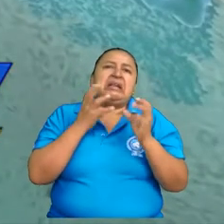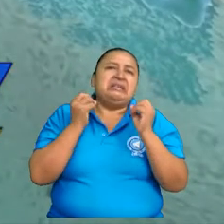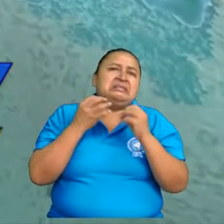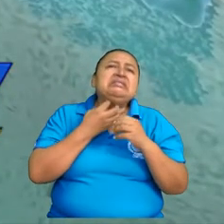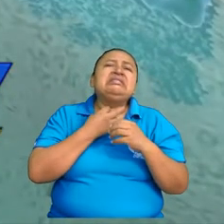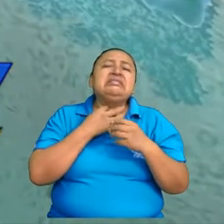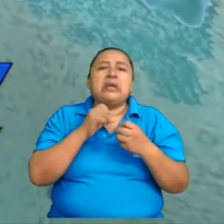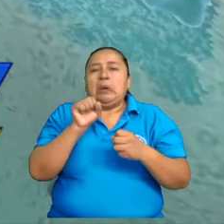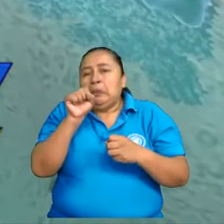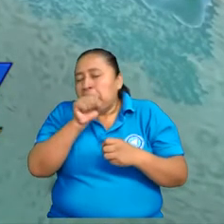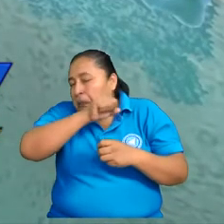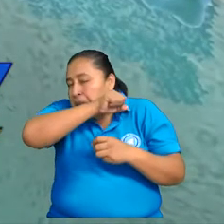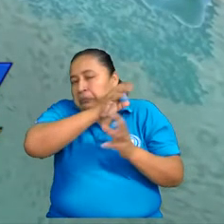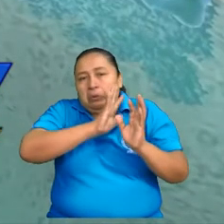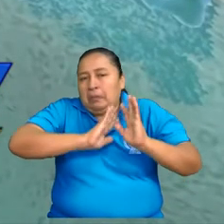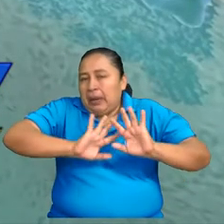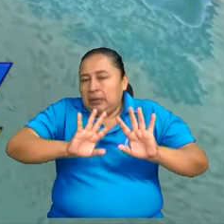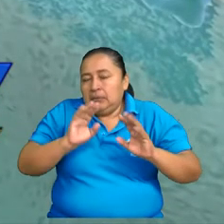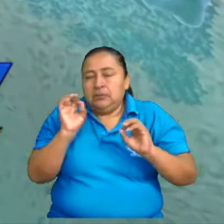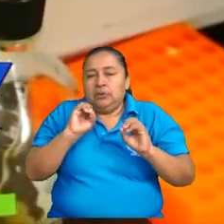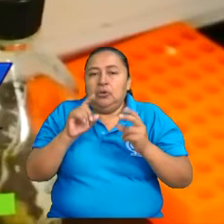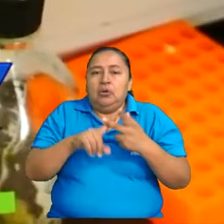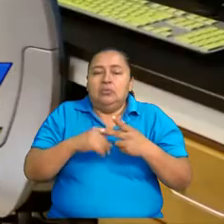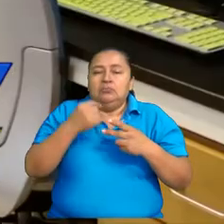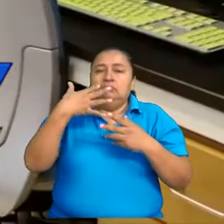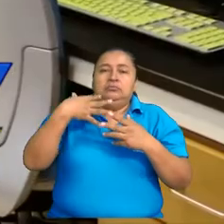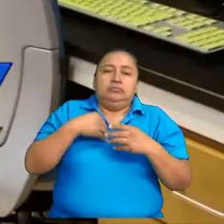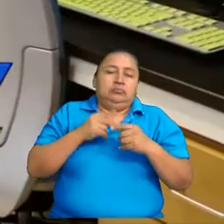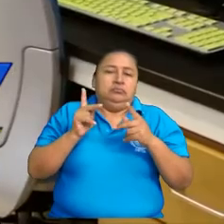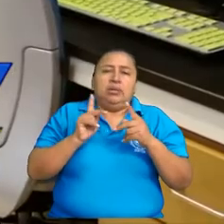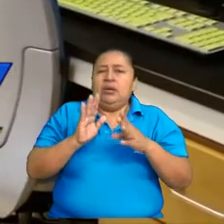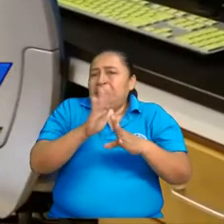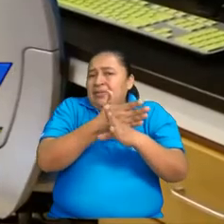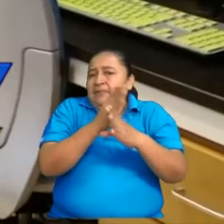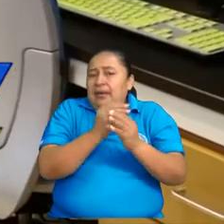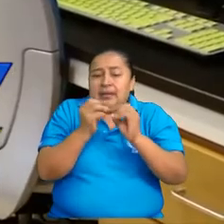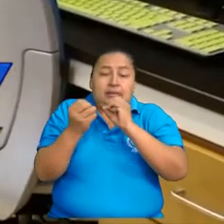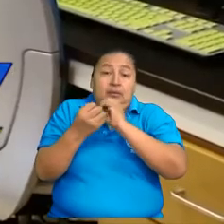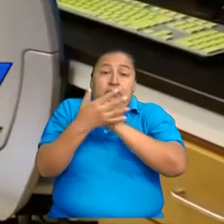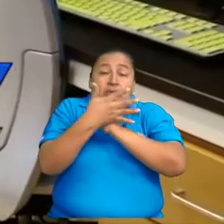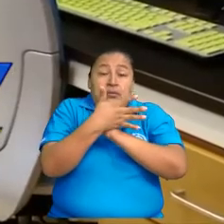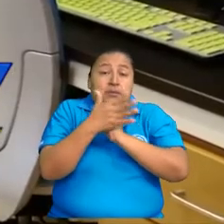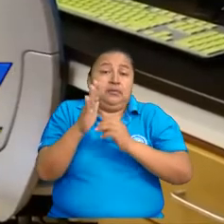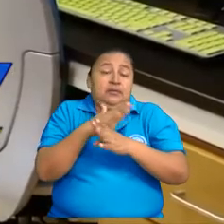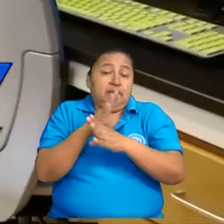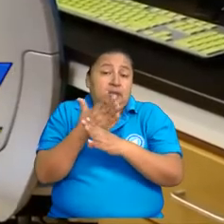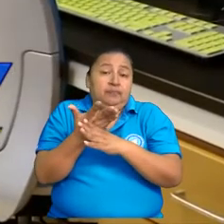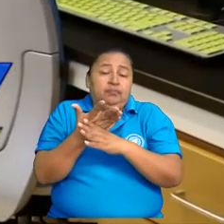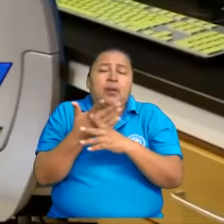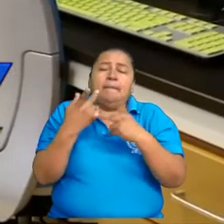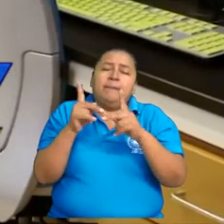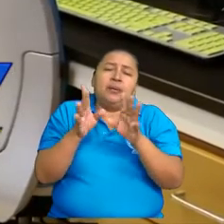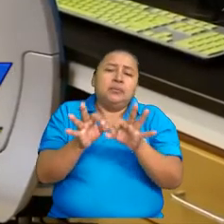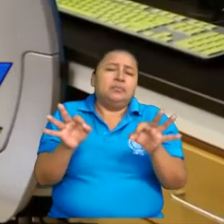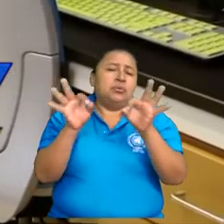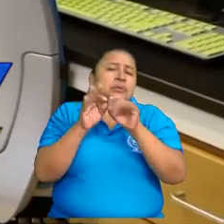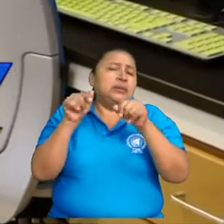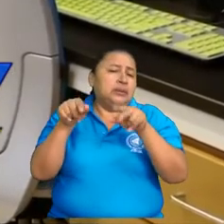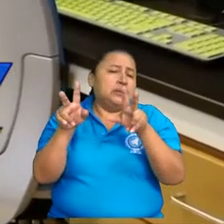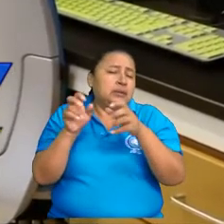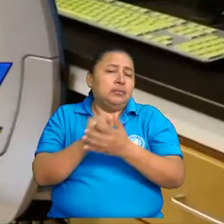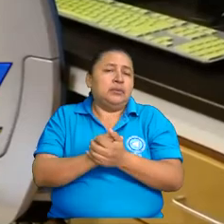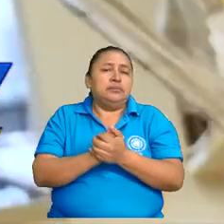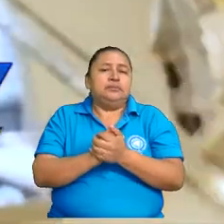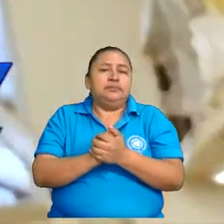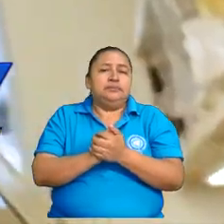dar una infección viral, pero que no tenga nada que ver con el COVID-19. ¿Cuán importante es este aspecto, doctora? Yo